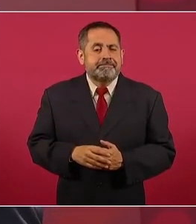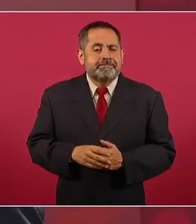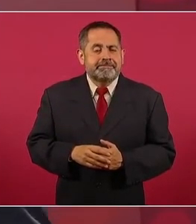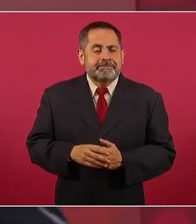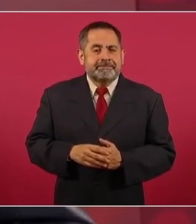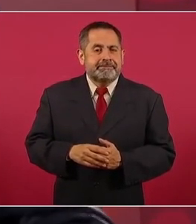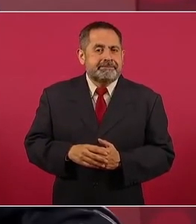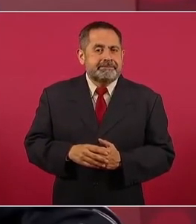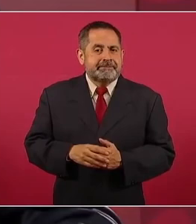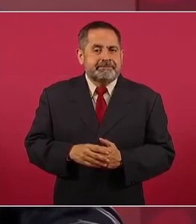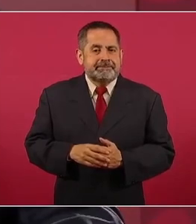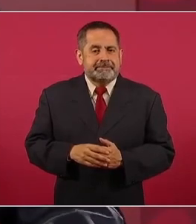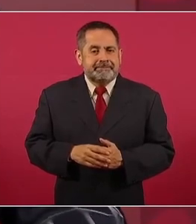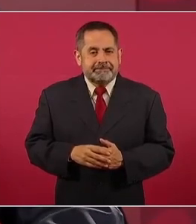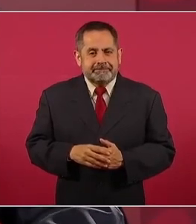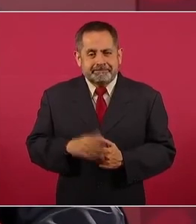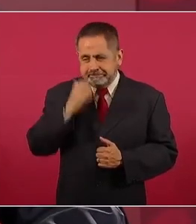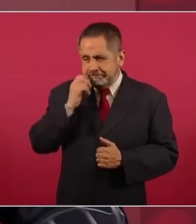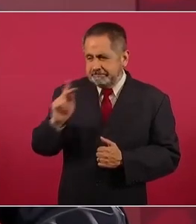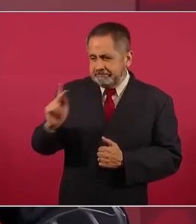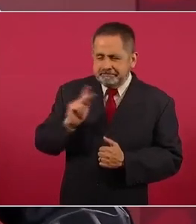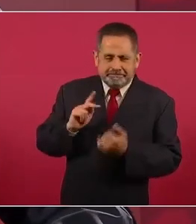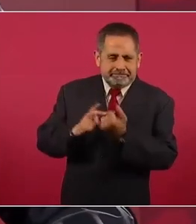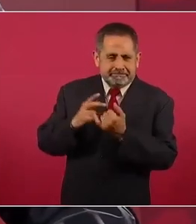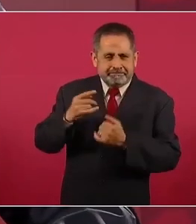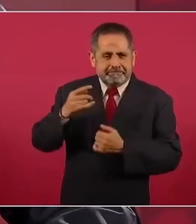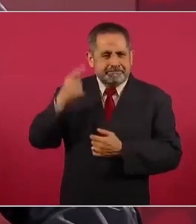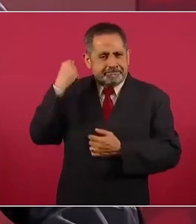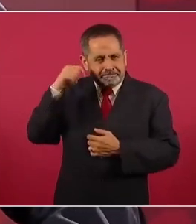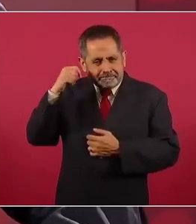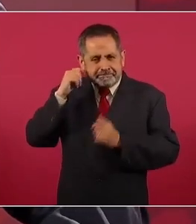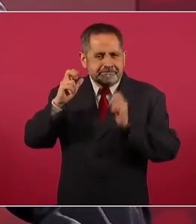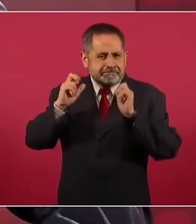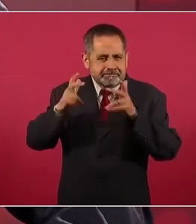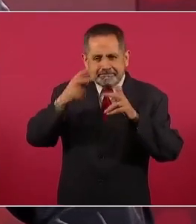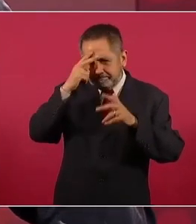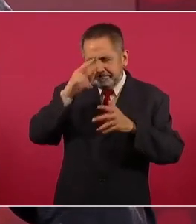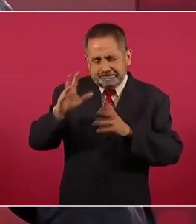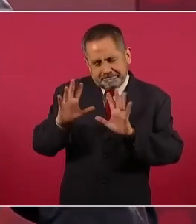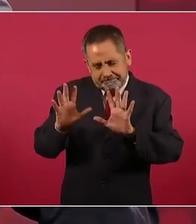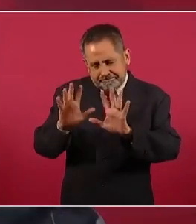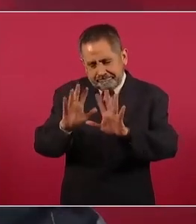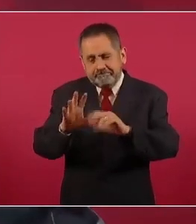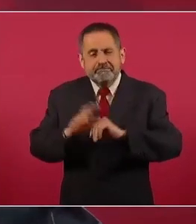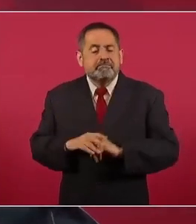también son mis paisanos, los tabasqueños y los chiapanecos y los mexicanos,